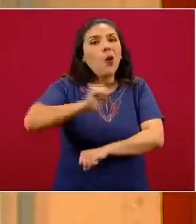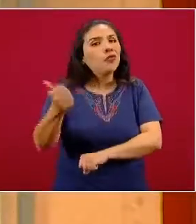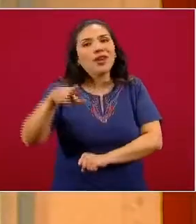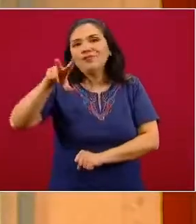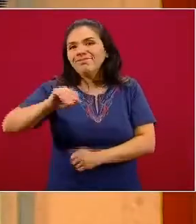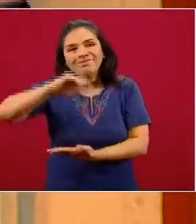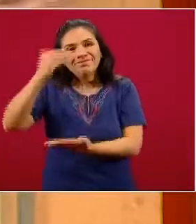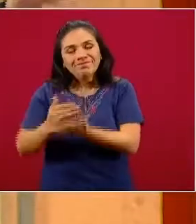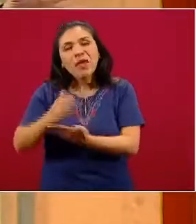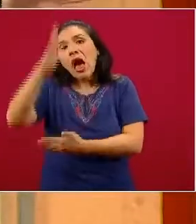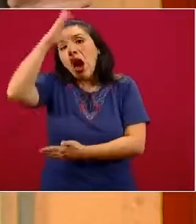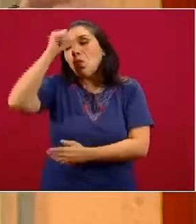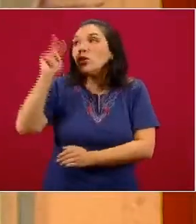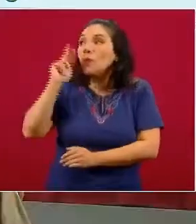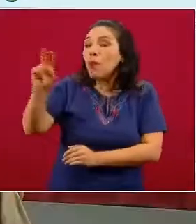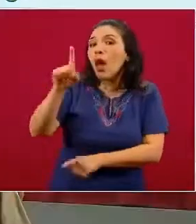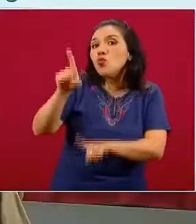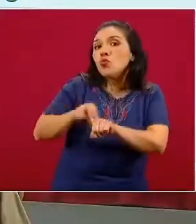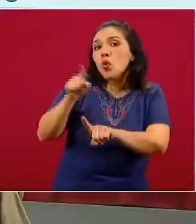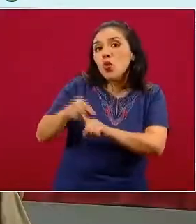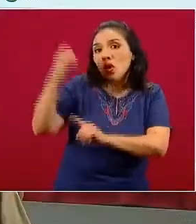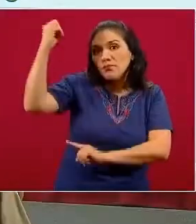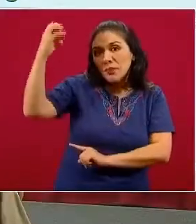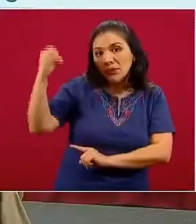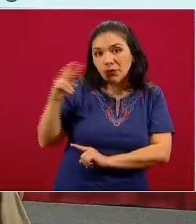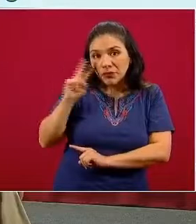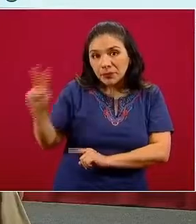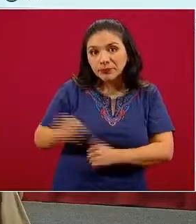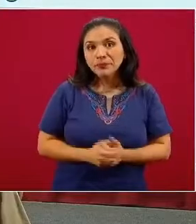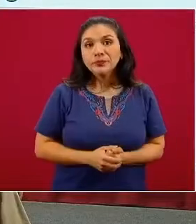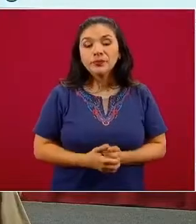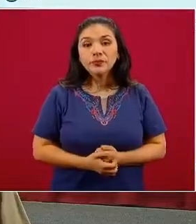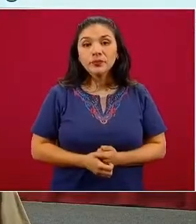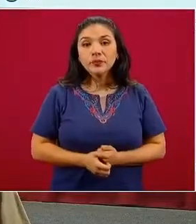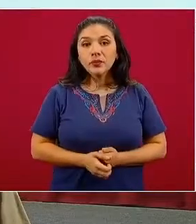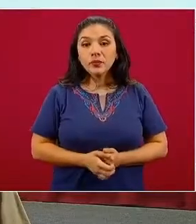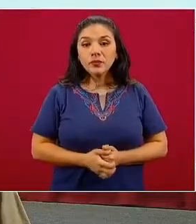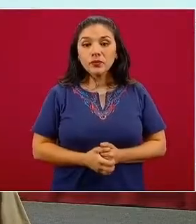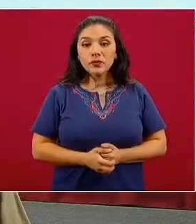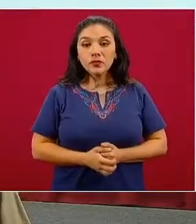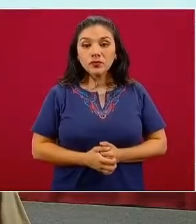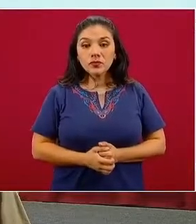no, de acuerdo a esta estimación de riesgo. La siguiente.